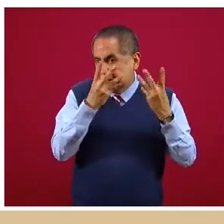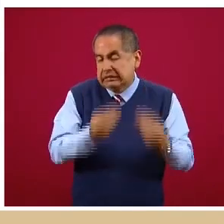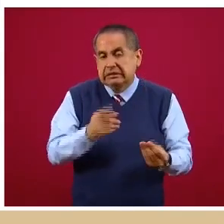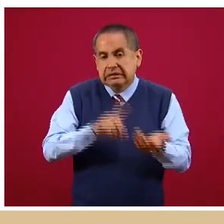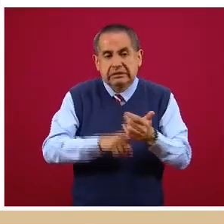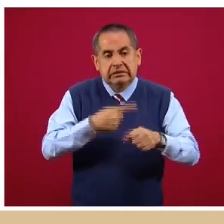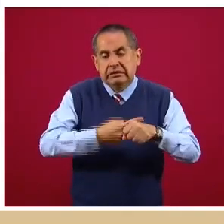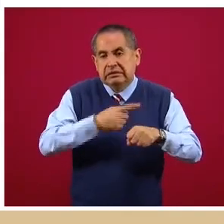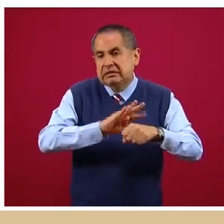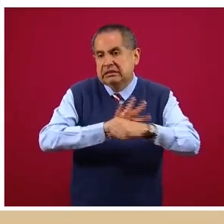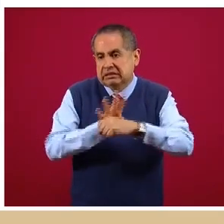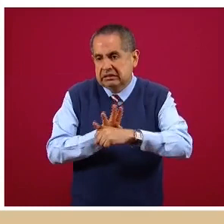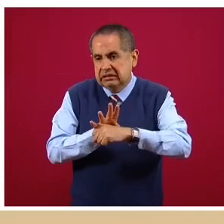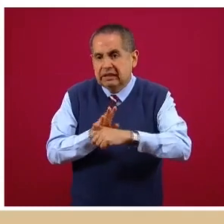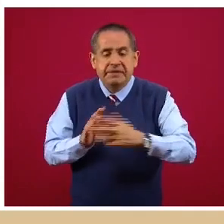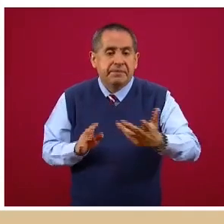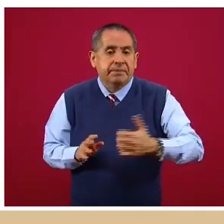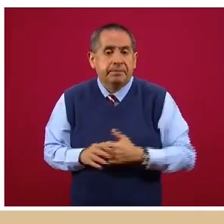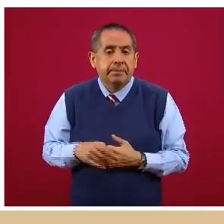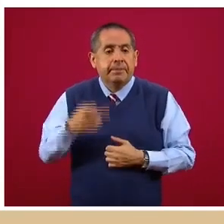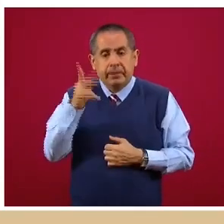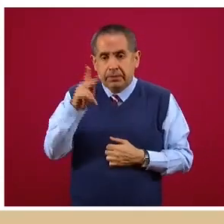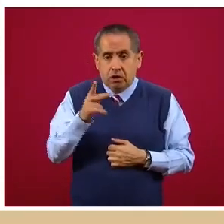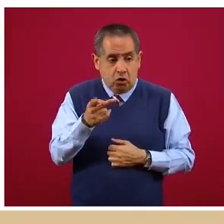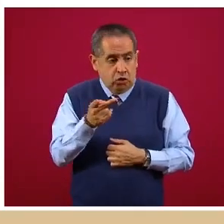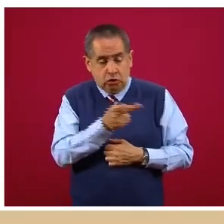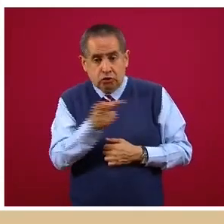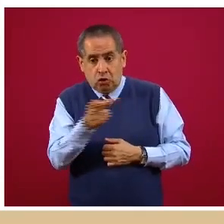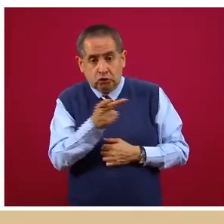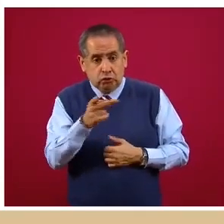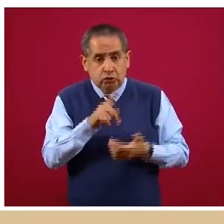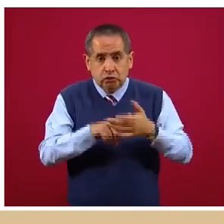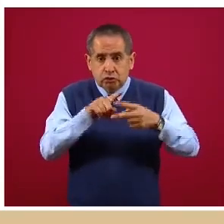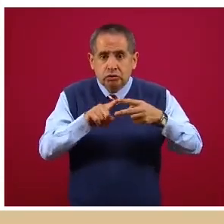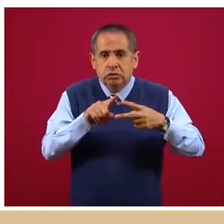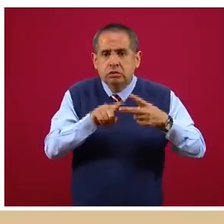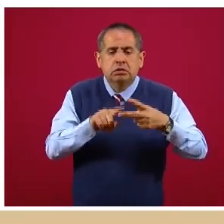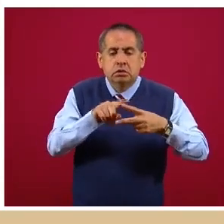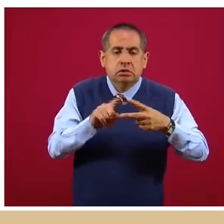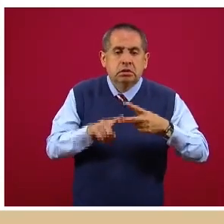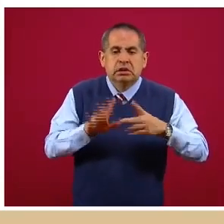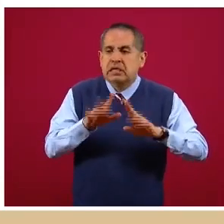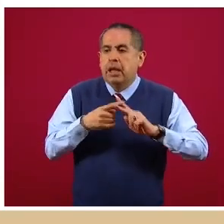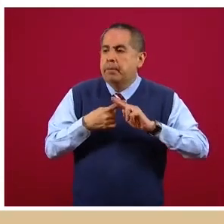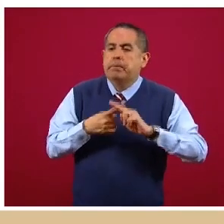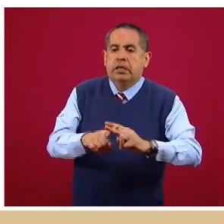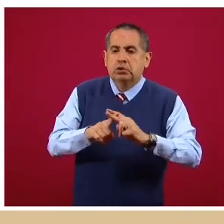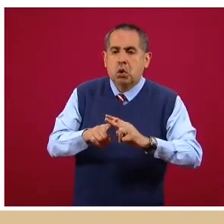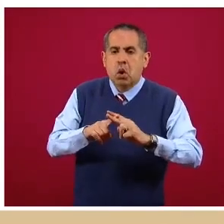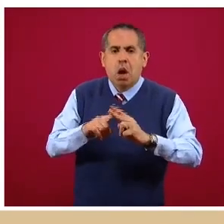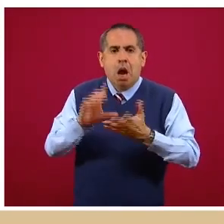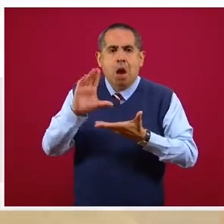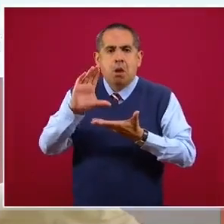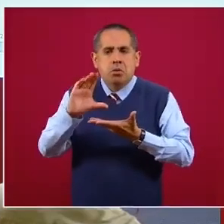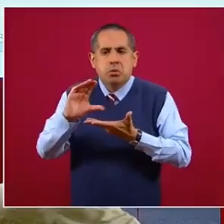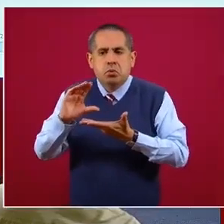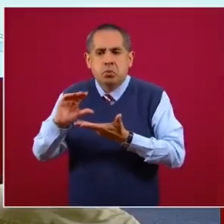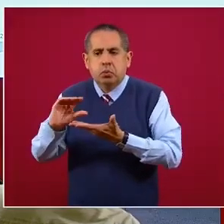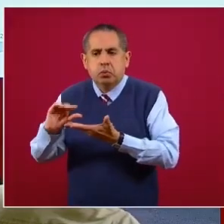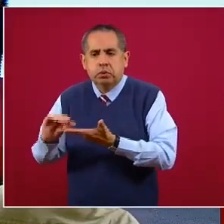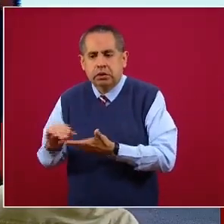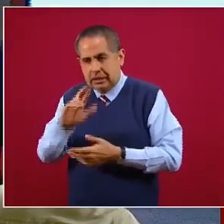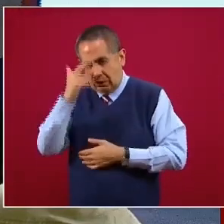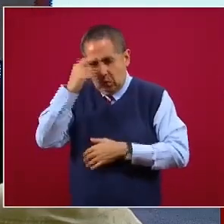a lo largo del tiempo, pero incluso estas 2 alcaldías han empezado ya esta fase de descenso. Recordar cómo se